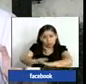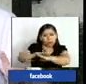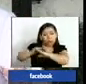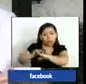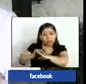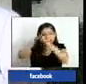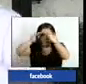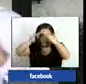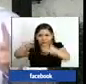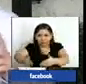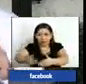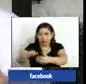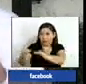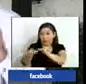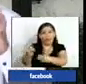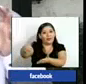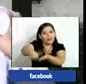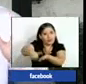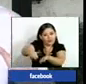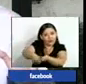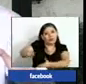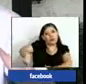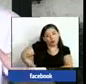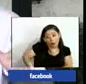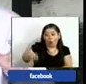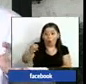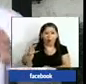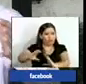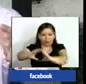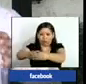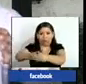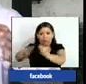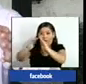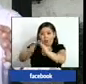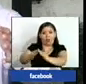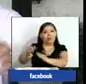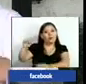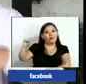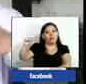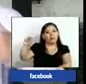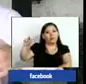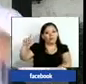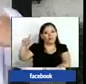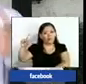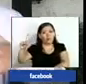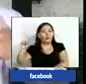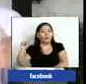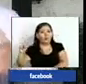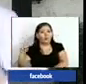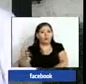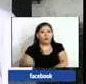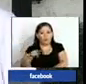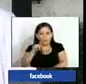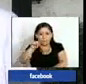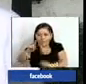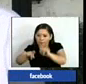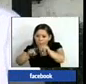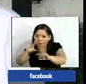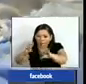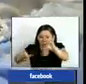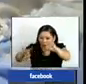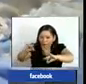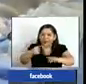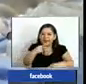focalizados, ya sea en todo el municipio de Soyapango o en esa zona de los Santos 1, y hacer búsqueda activa de